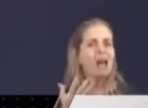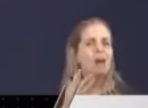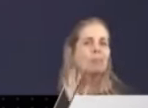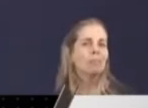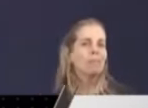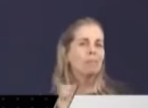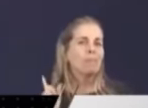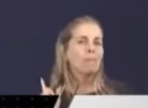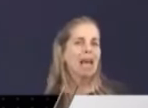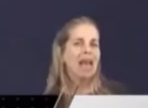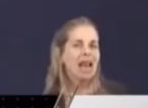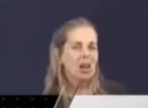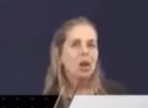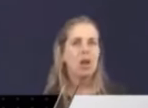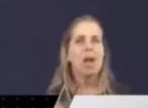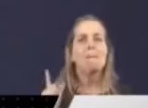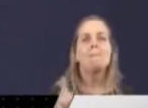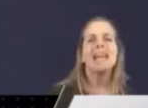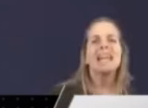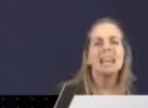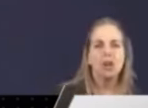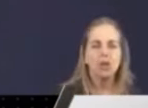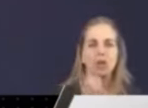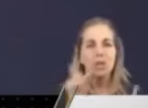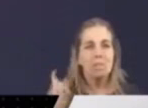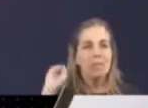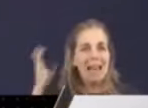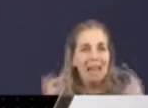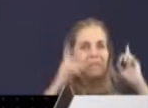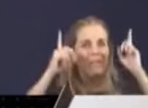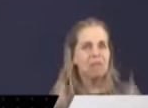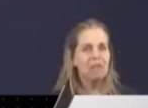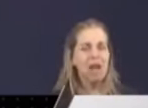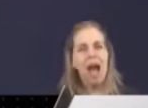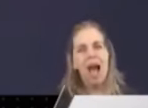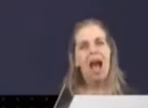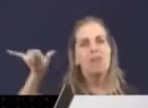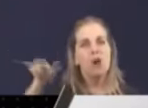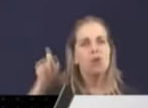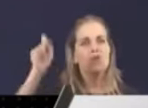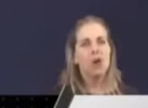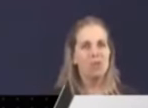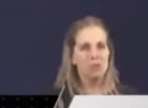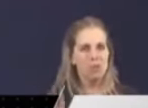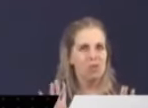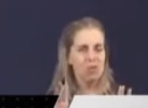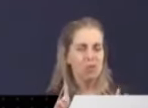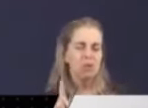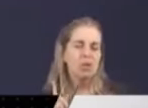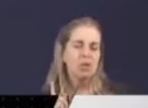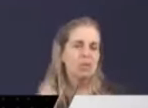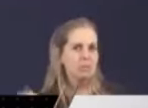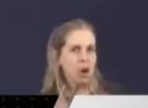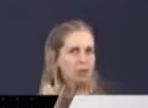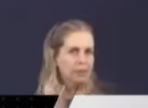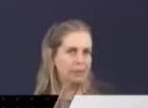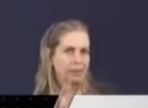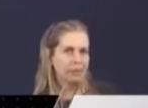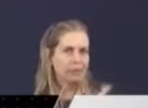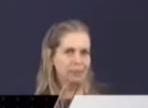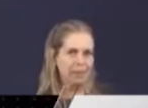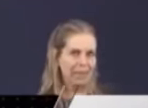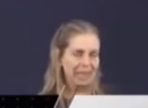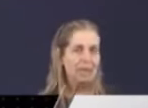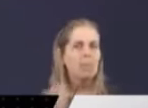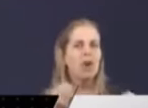en que el presidente de la nación siga volando en vuelos en vuelos de línea eh o en vuelos en vuelos comerciales comunes